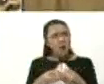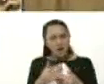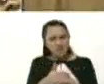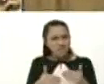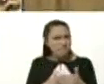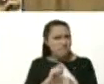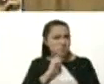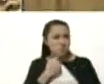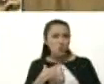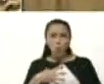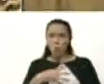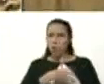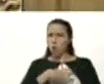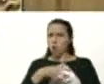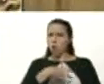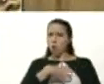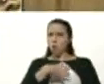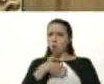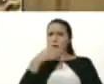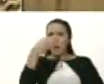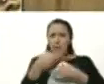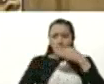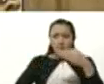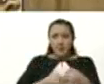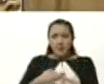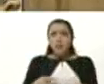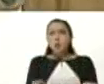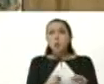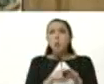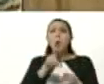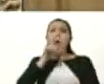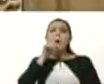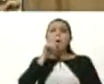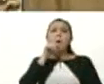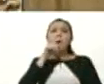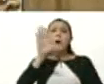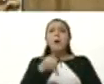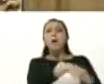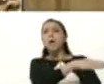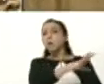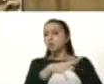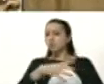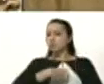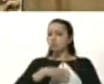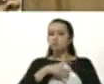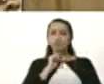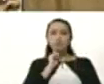Porque no se puede explicar el canto de los pájaros, ni se debe.